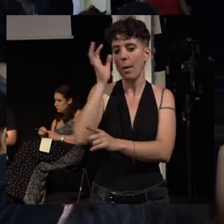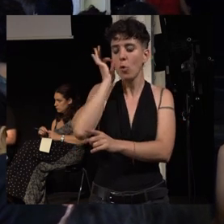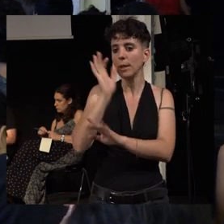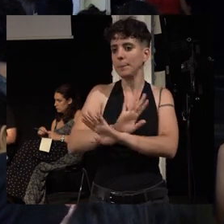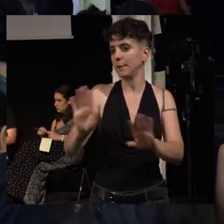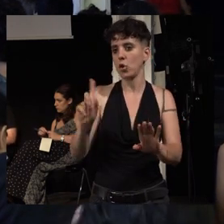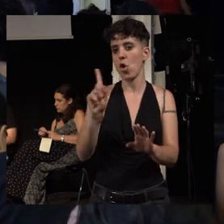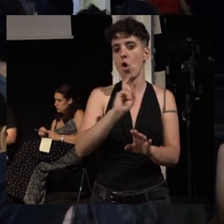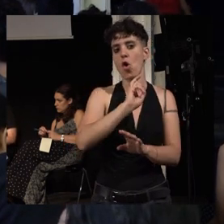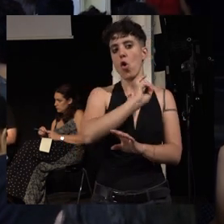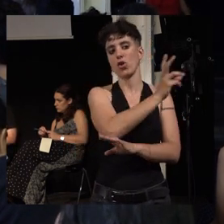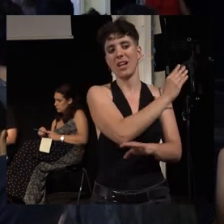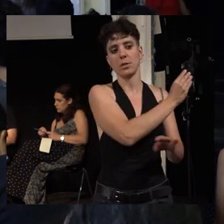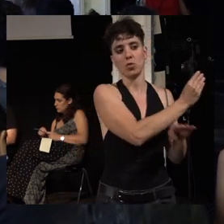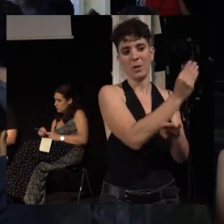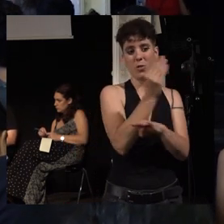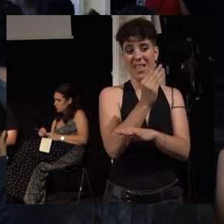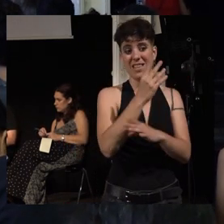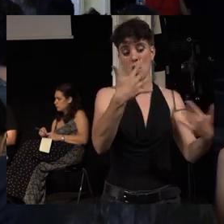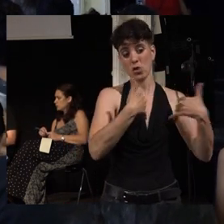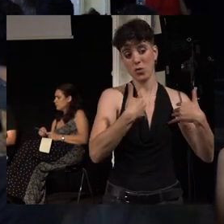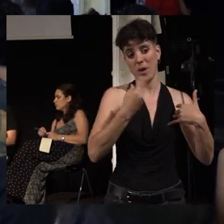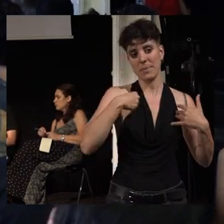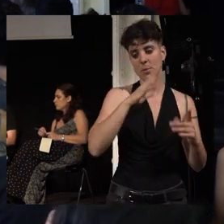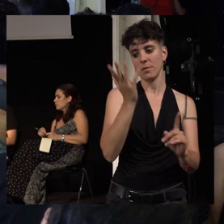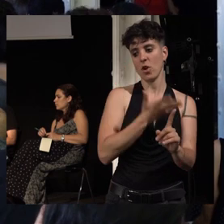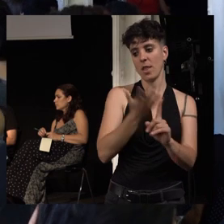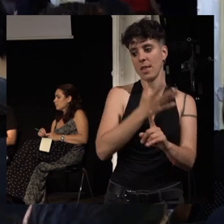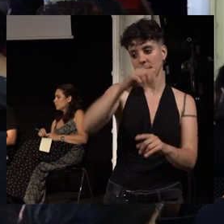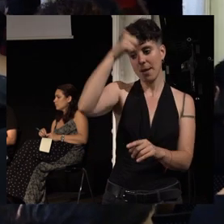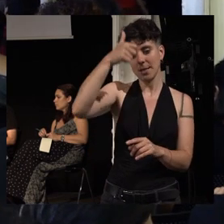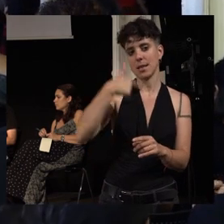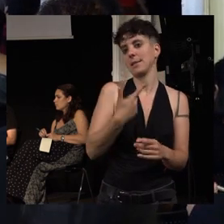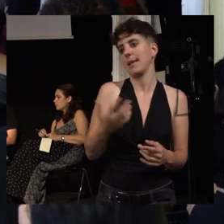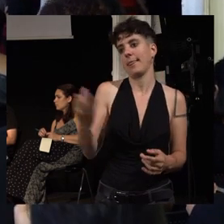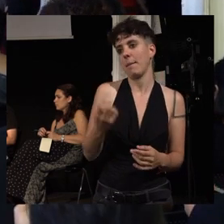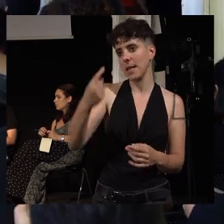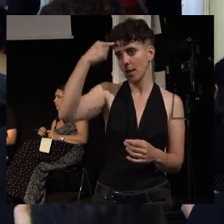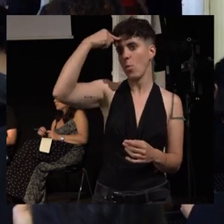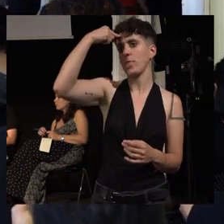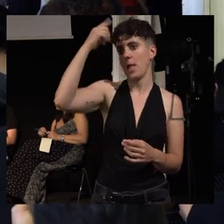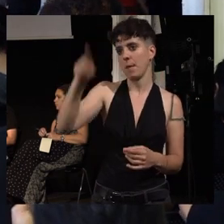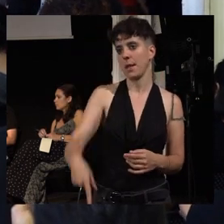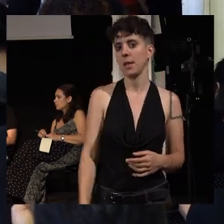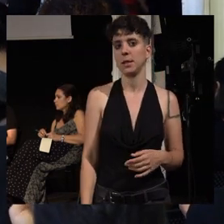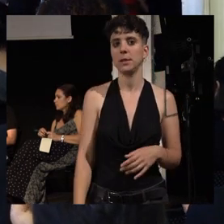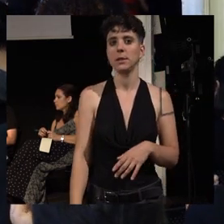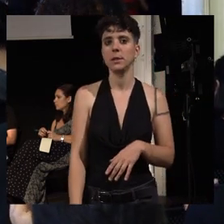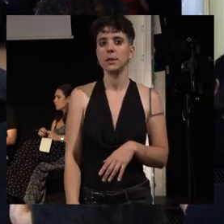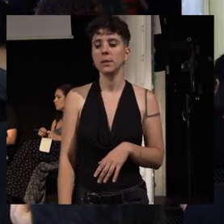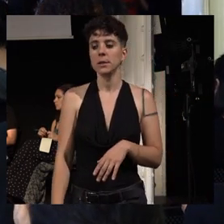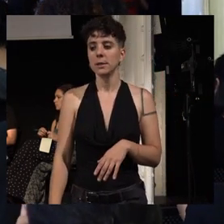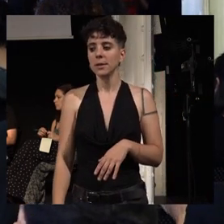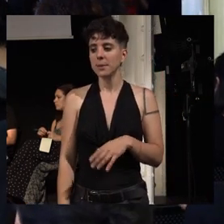muchas subjetividades que sufren esas violencias machistas y que también hay que tenerlas en cuenta. Y